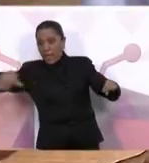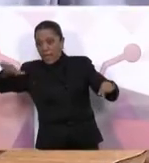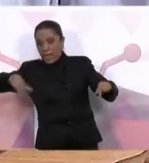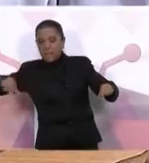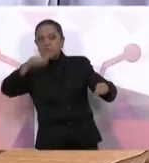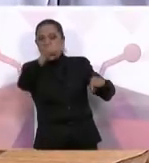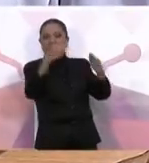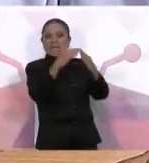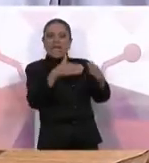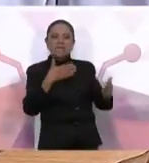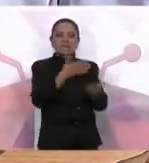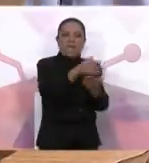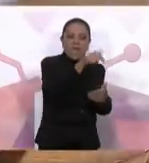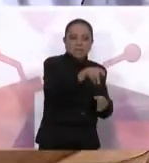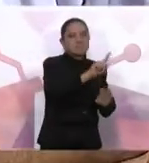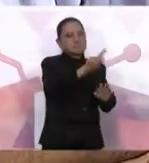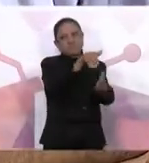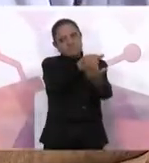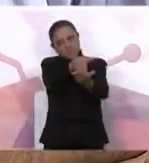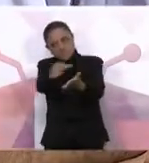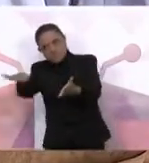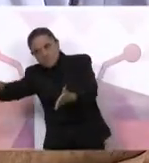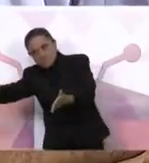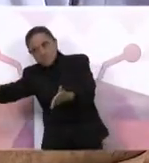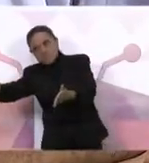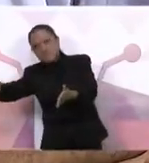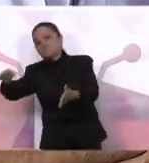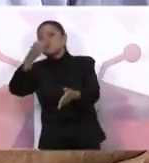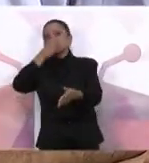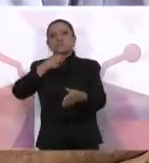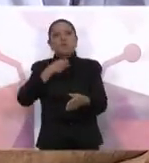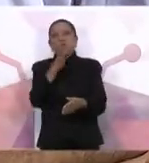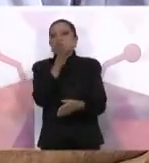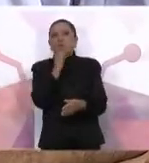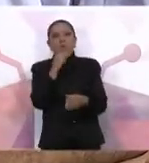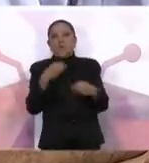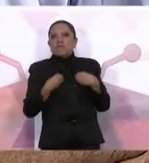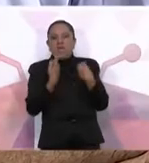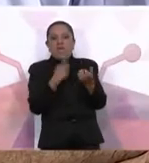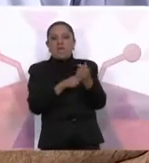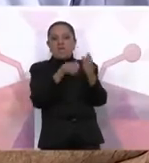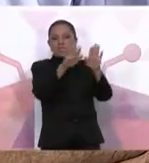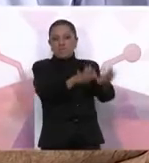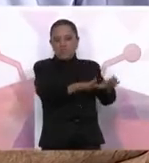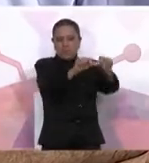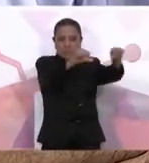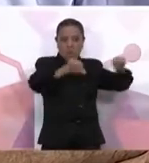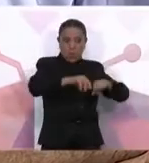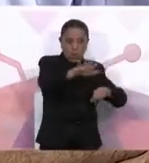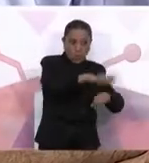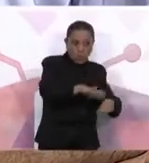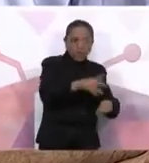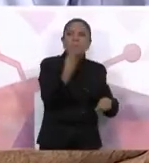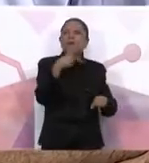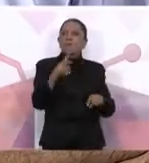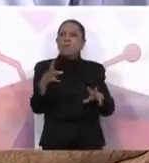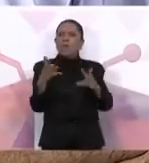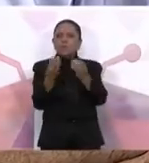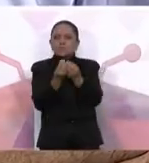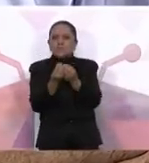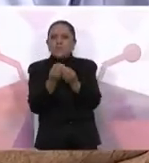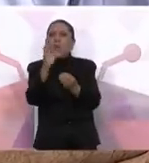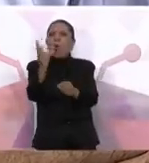que estén dentro ahorita se les va a tener que sacar las sumas es una oportunidad grandiosa para generar